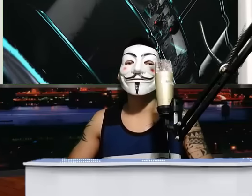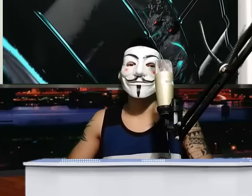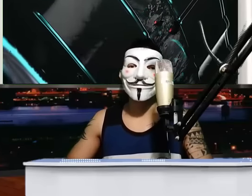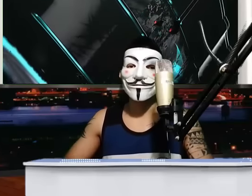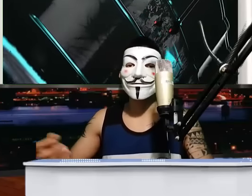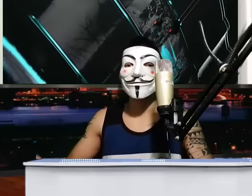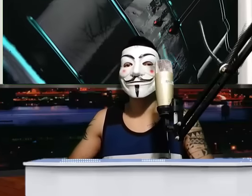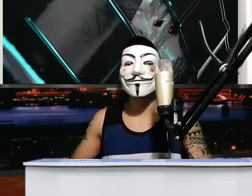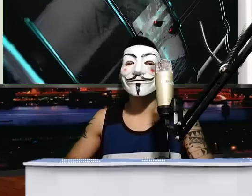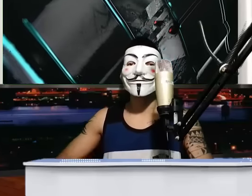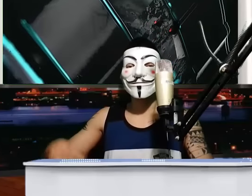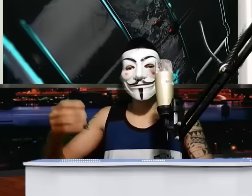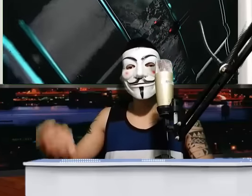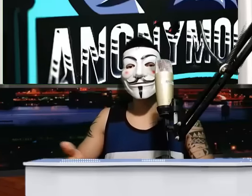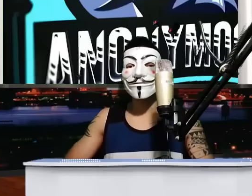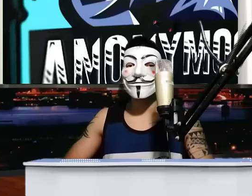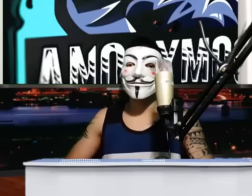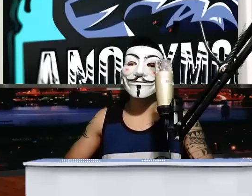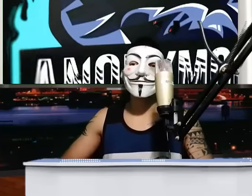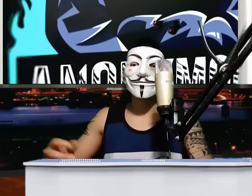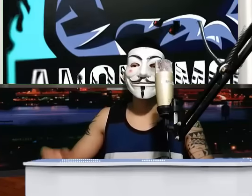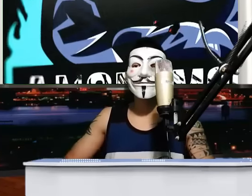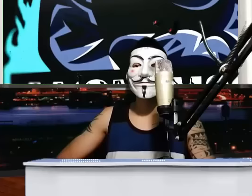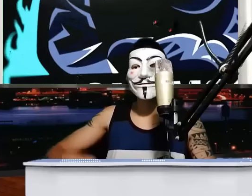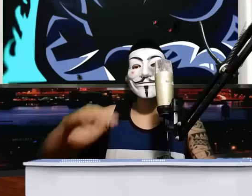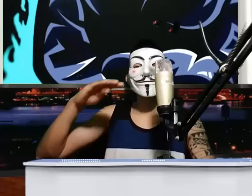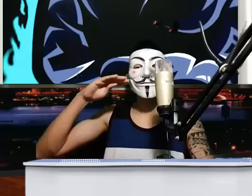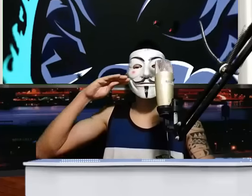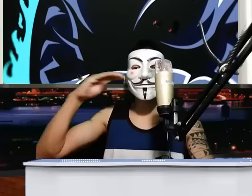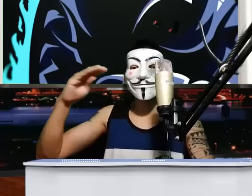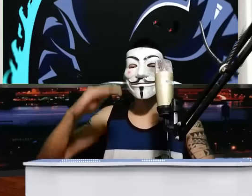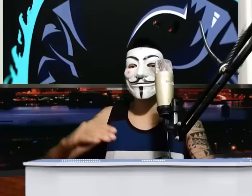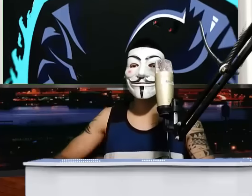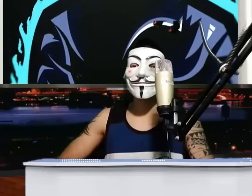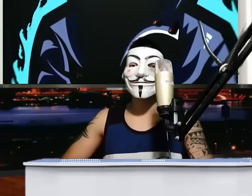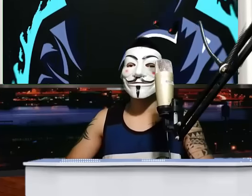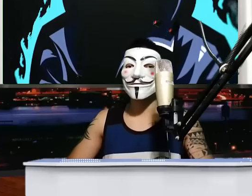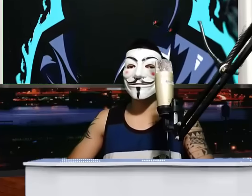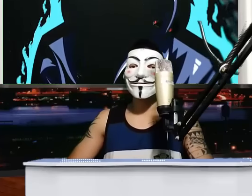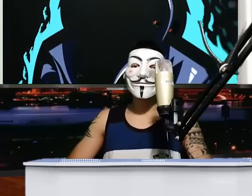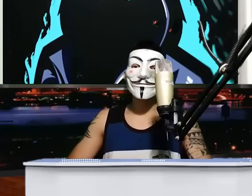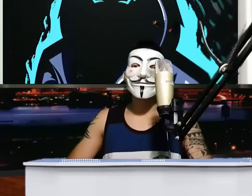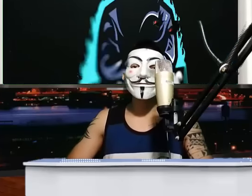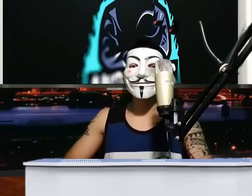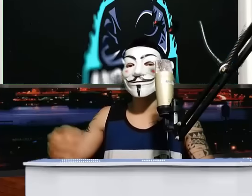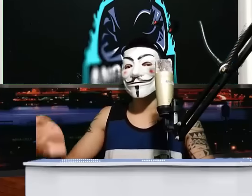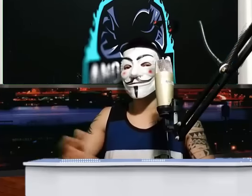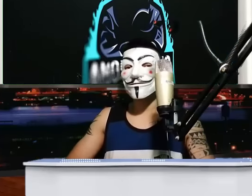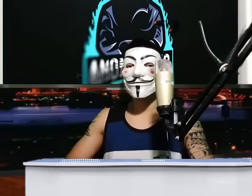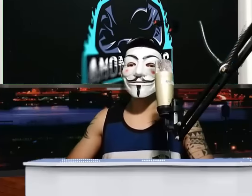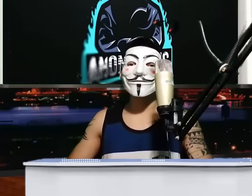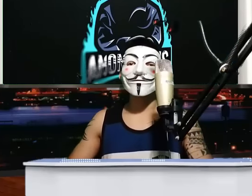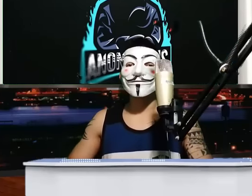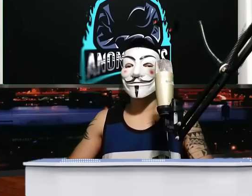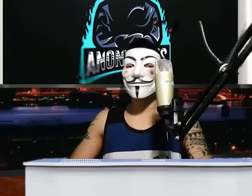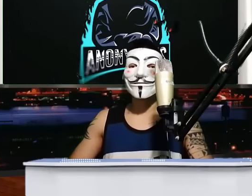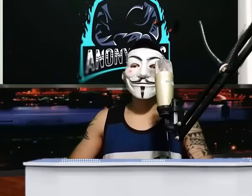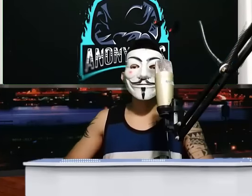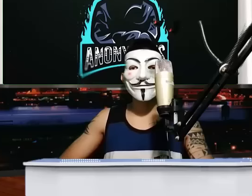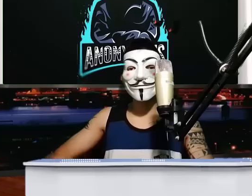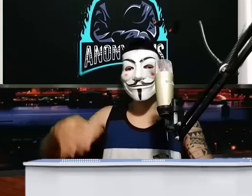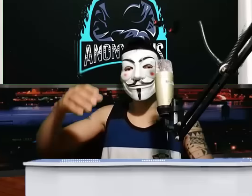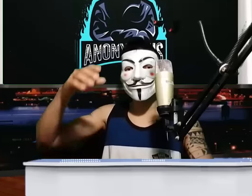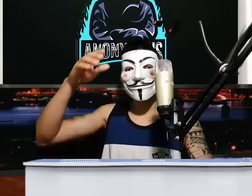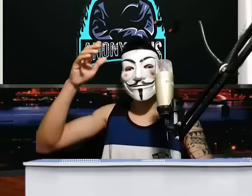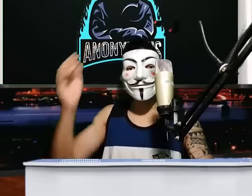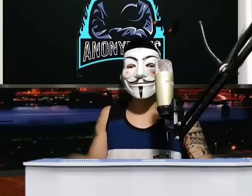Nayib Bukele se reelija, según esa imagen, nosotros no podemos estar por encima de la constitución. Así que dejen en los comentarios